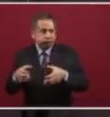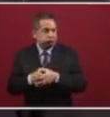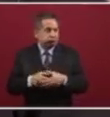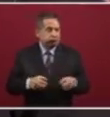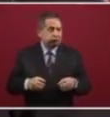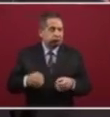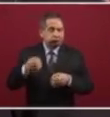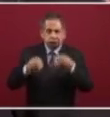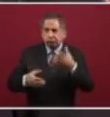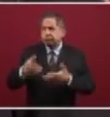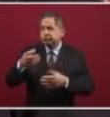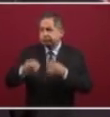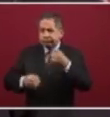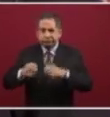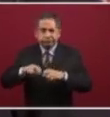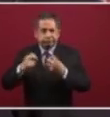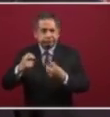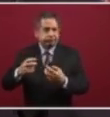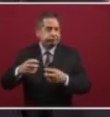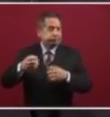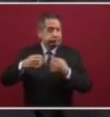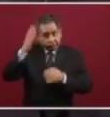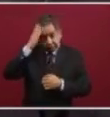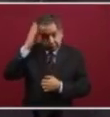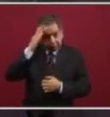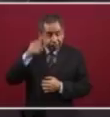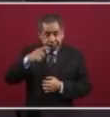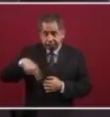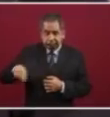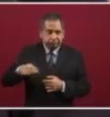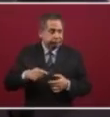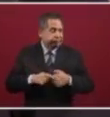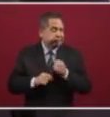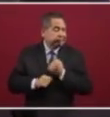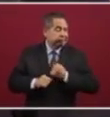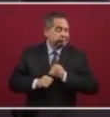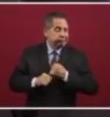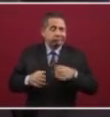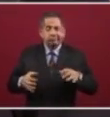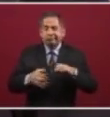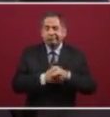jueces, magistrados, ministros.